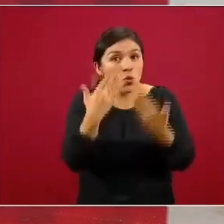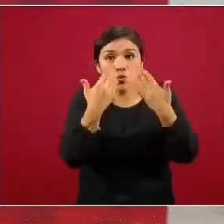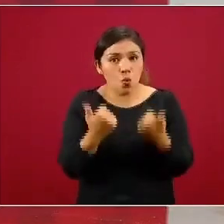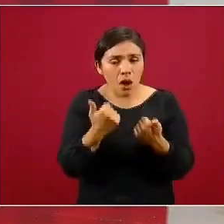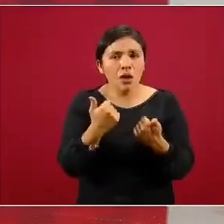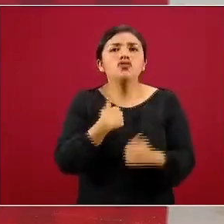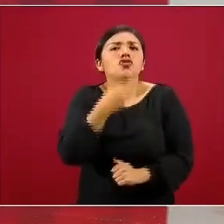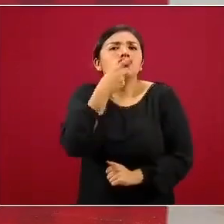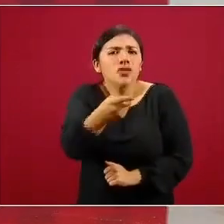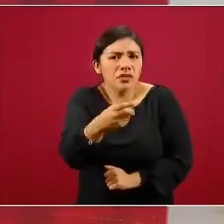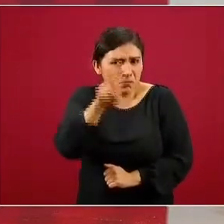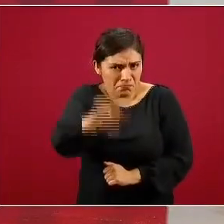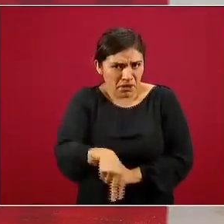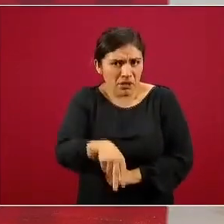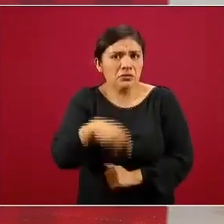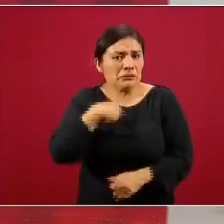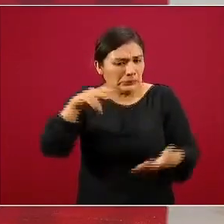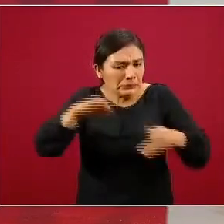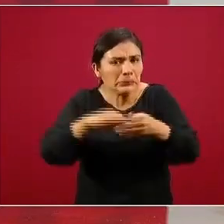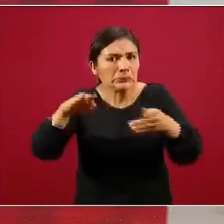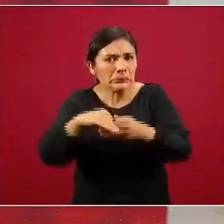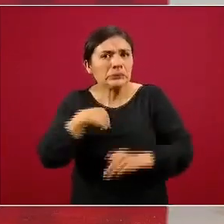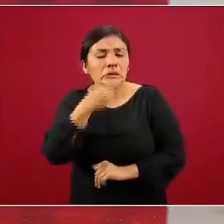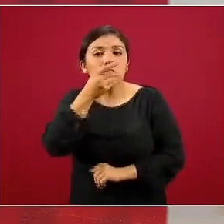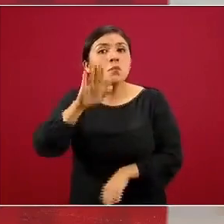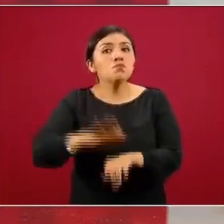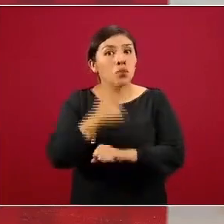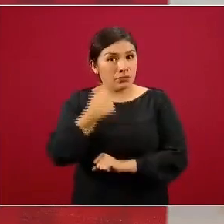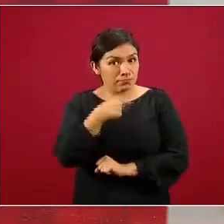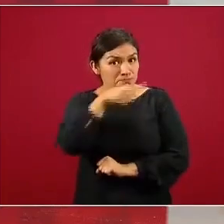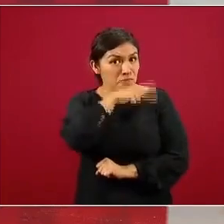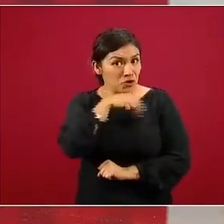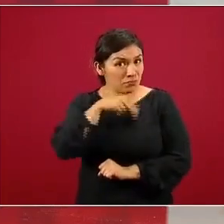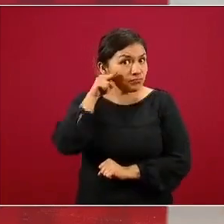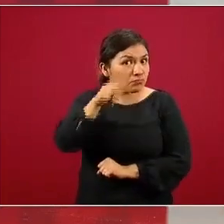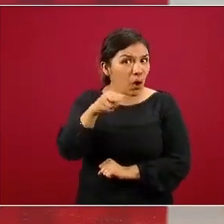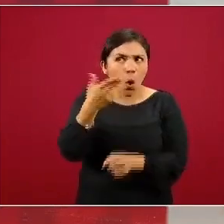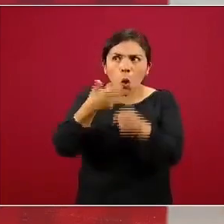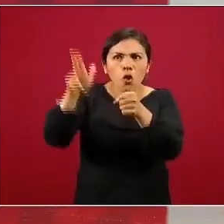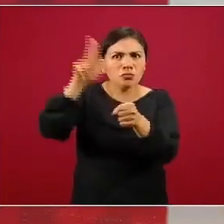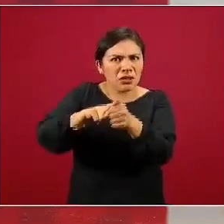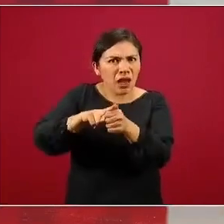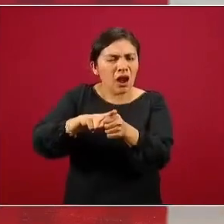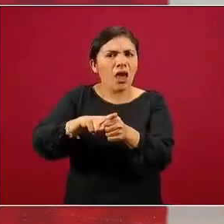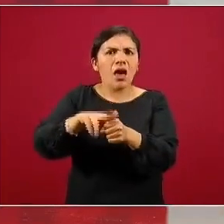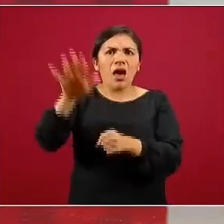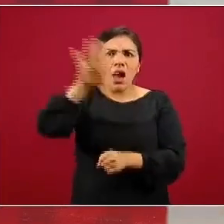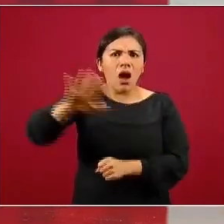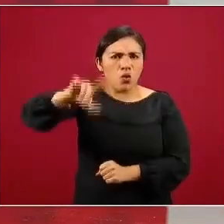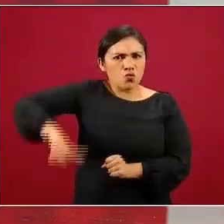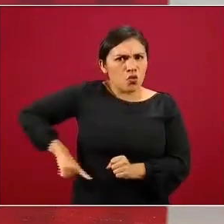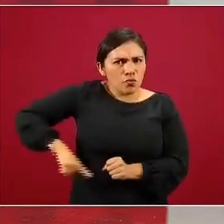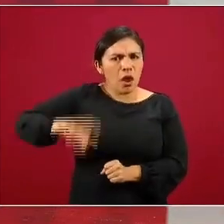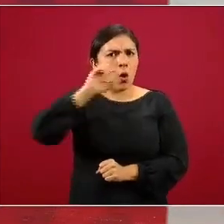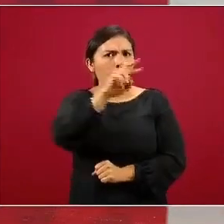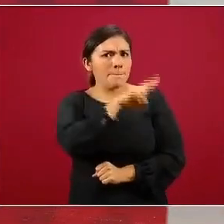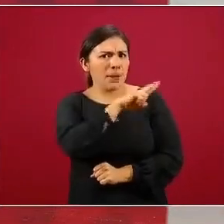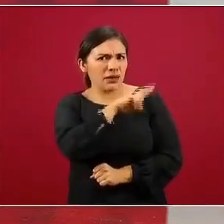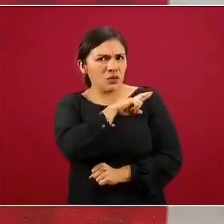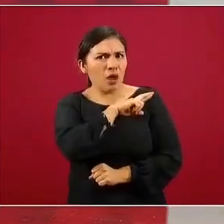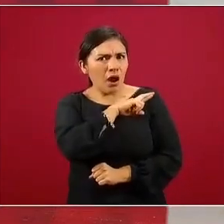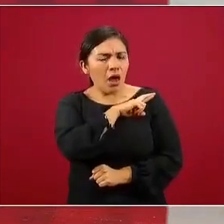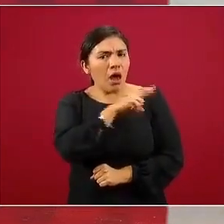¿Por qué lo digo con tanta insistencia? Porque nos preocupa que en hospitales, tanto del sector público como